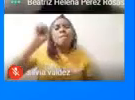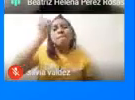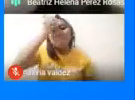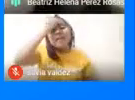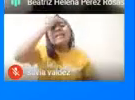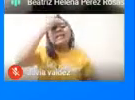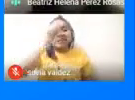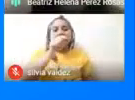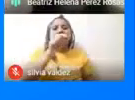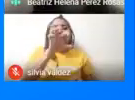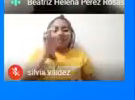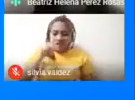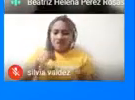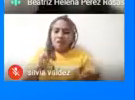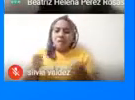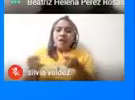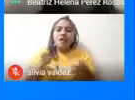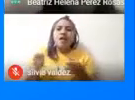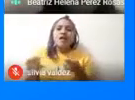debe manejar